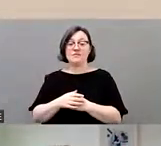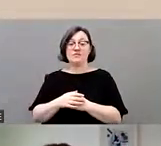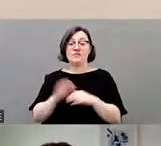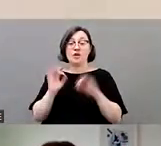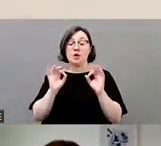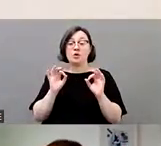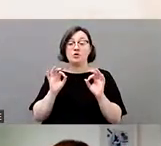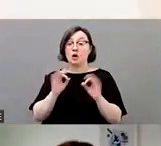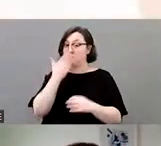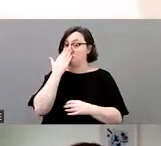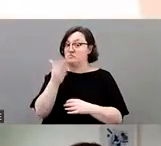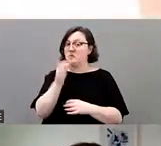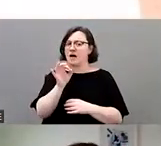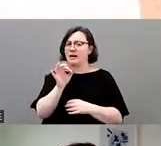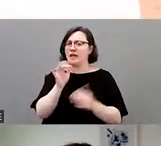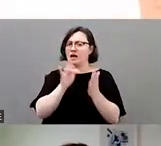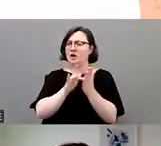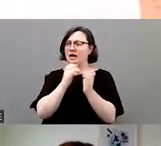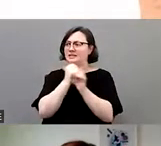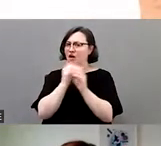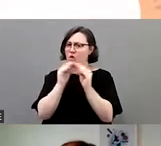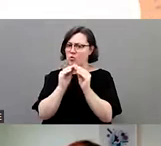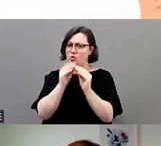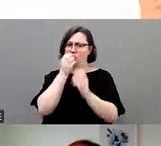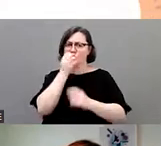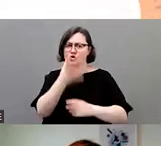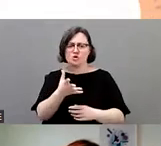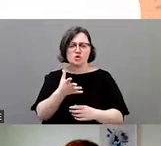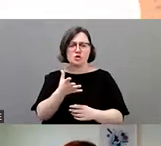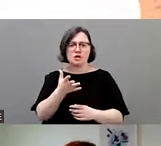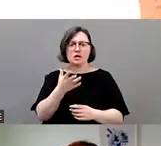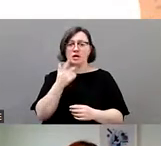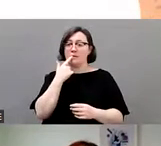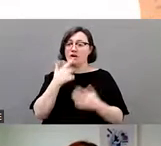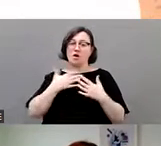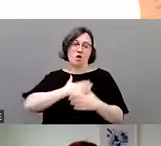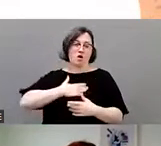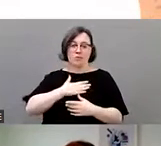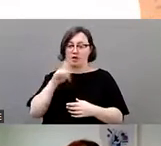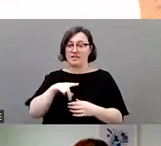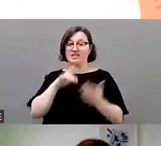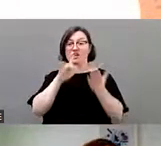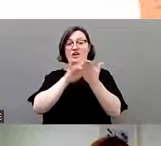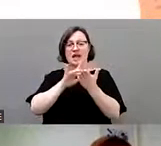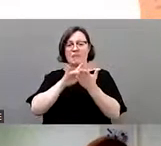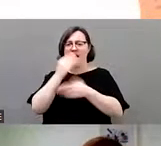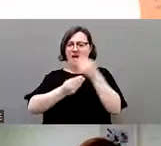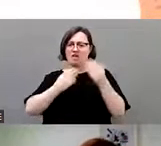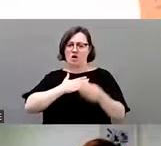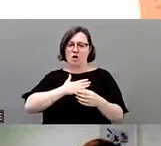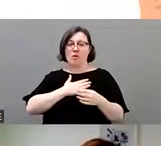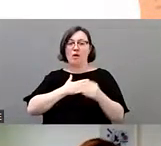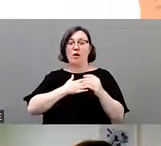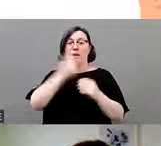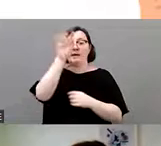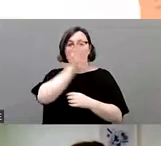Entonces, la verdad que sí que con este hemos trabajado muy bien, pero como os he dicho, no es muy funcional. Esa es la tablilla que yo le hice y estos son los pictos